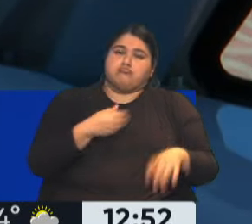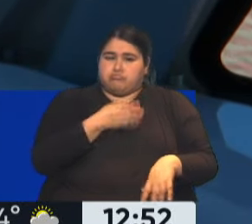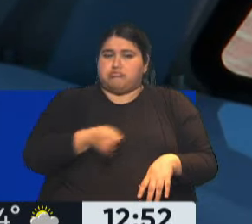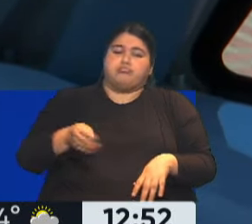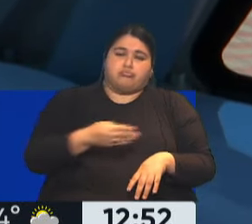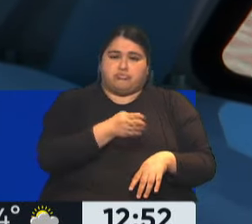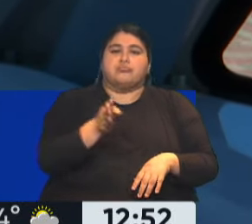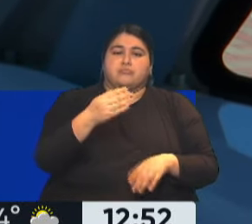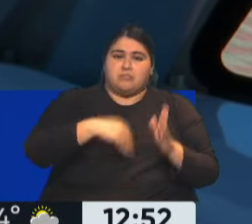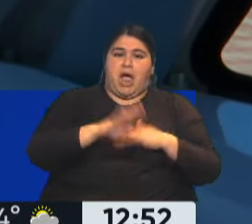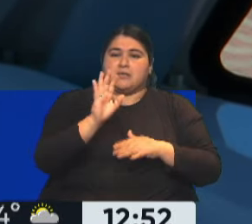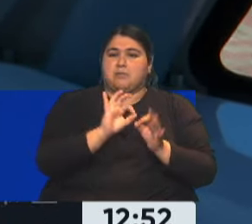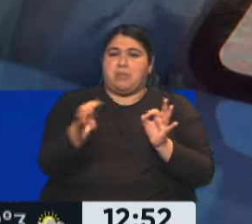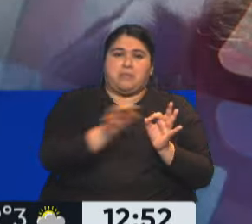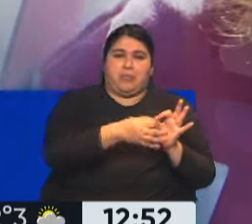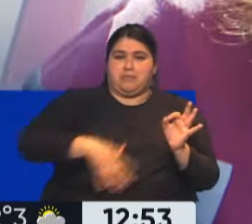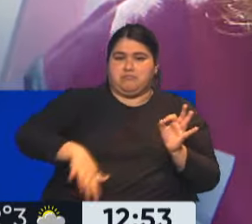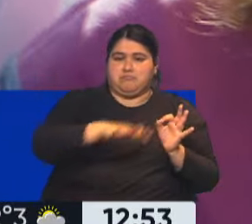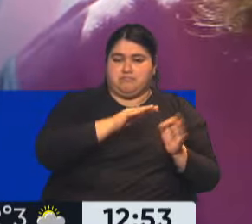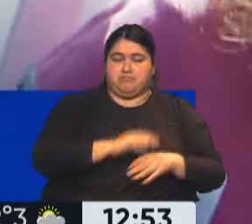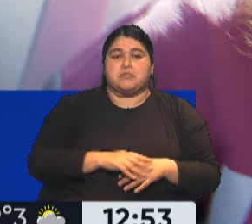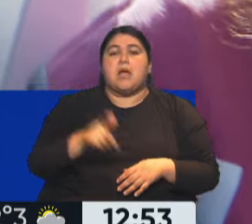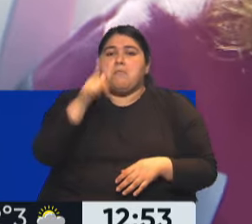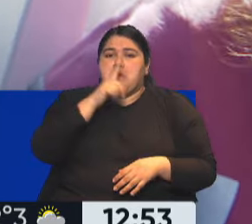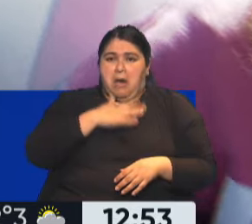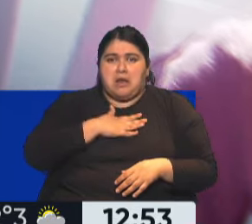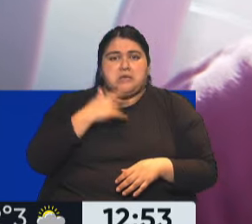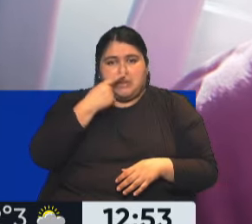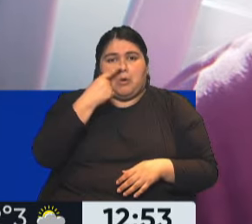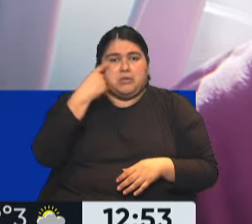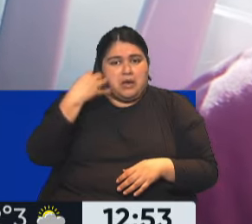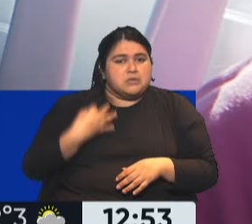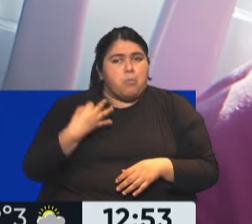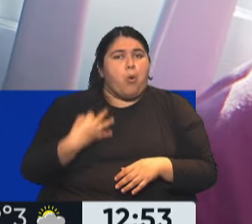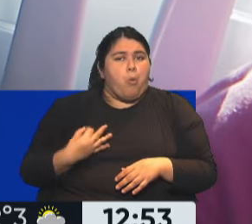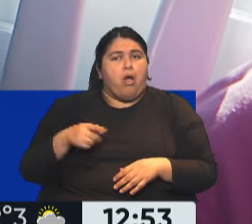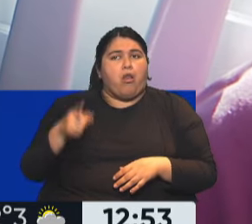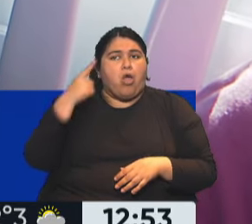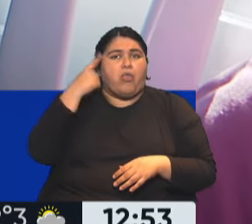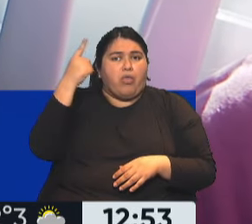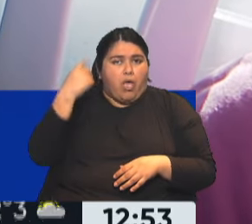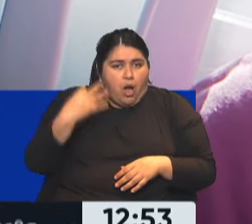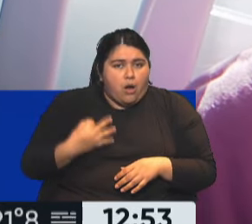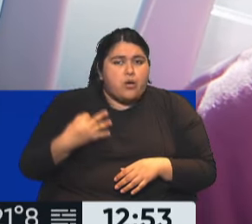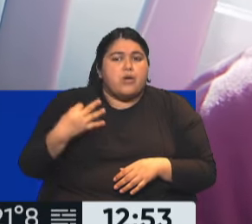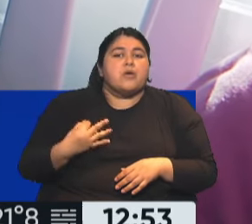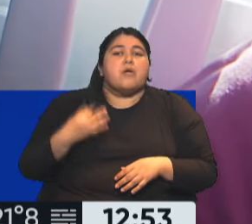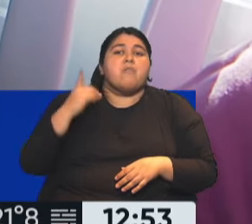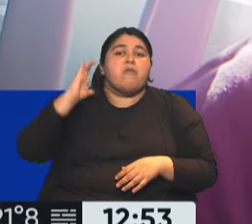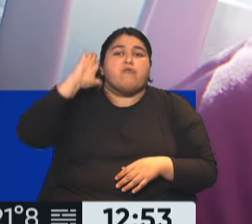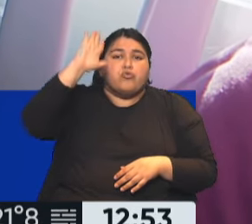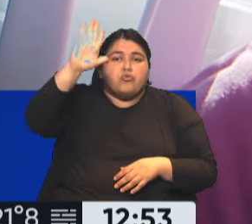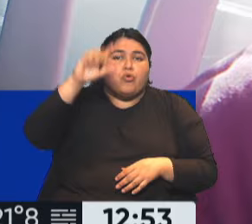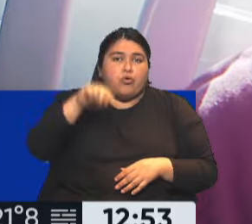para movilidad urbana. Me pareció muy bueno, una buena idea para aplicar en el futuro.